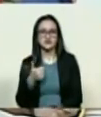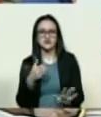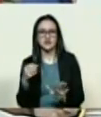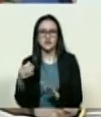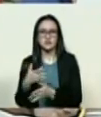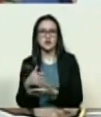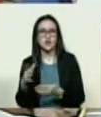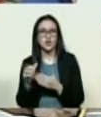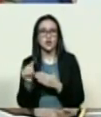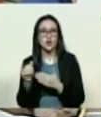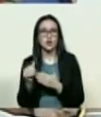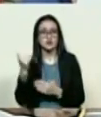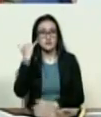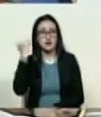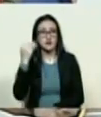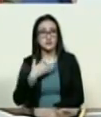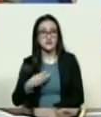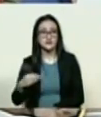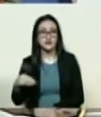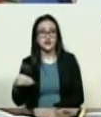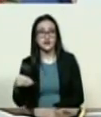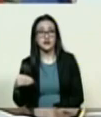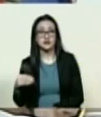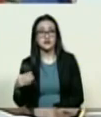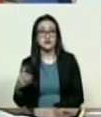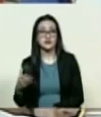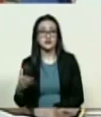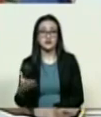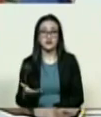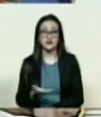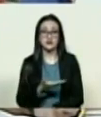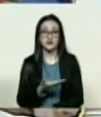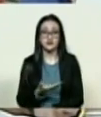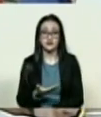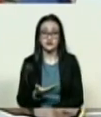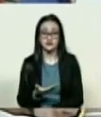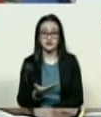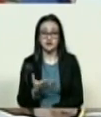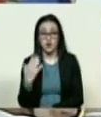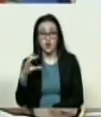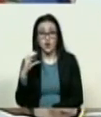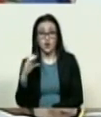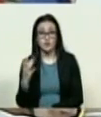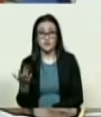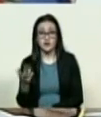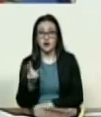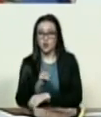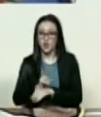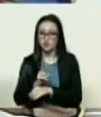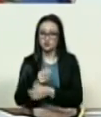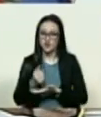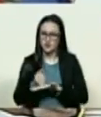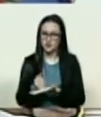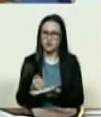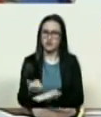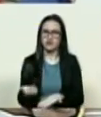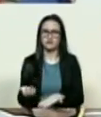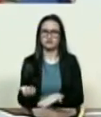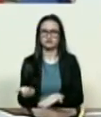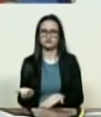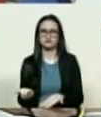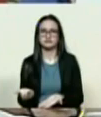mano de Santo, imagínate. El negocio redondo. Debería utilizarlo para ayudarnos a nosotros, porque